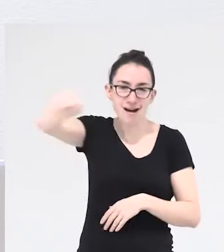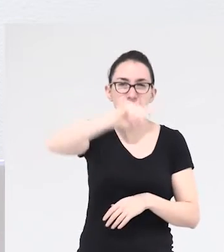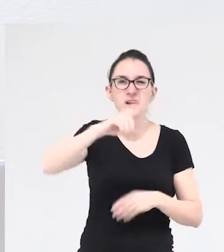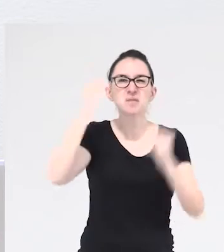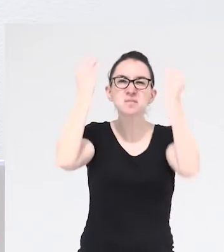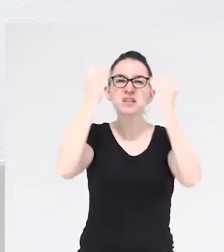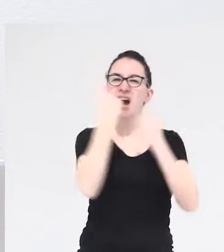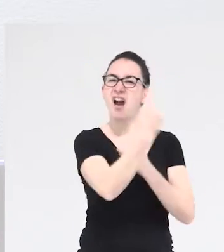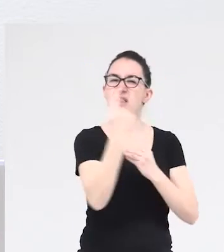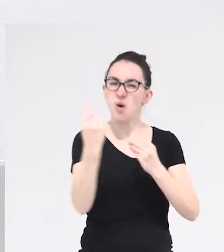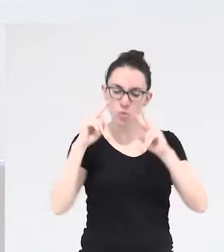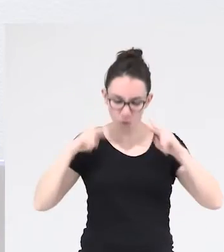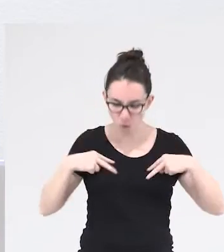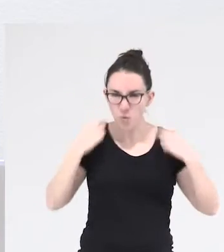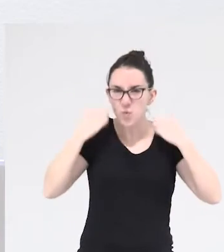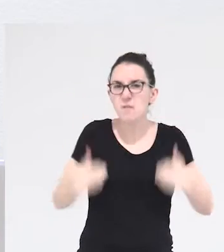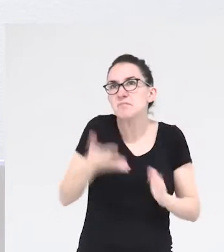cuerpo para nosotras, ¿no?